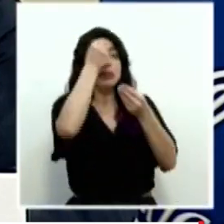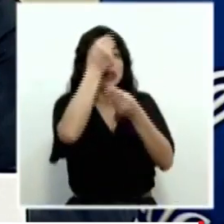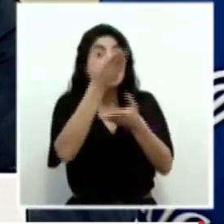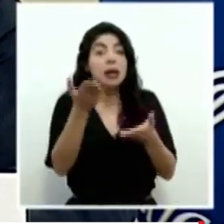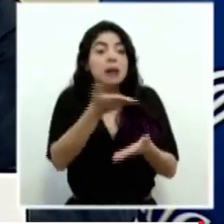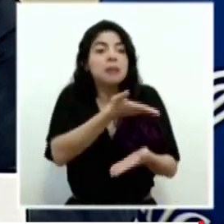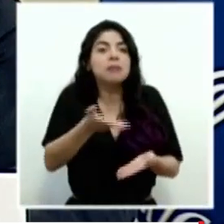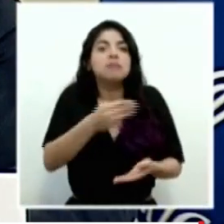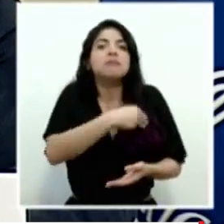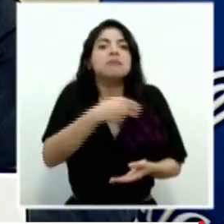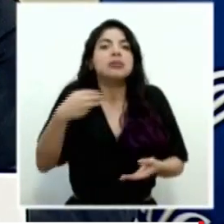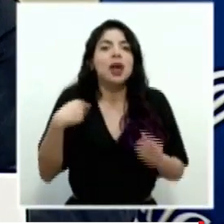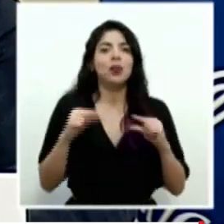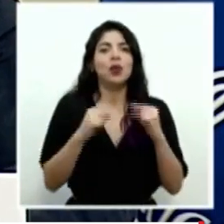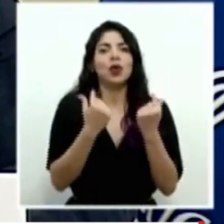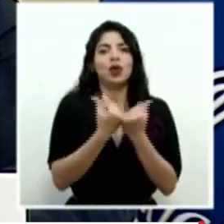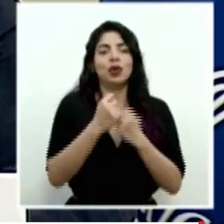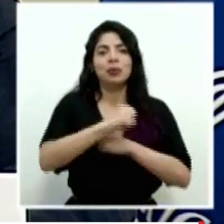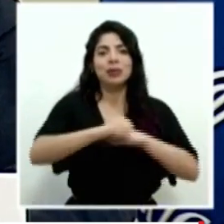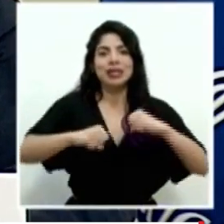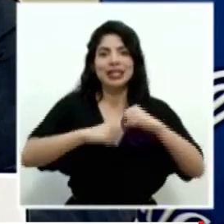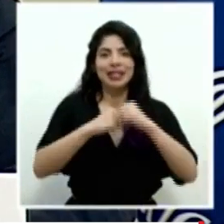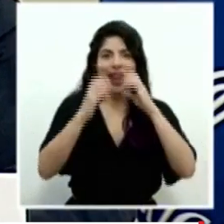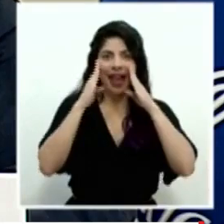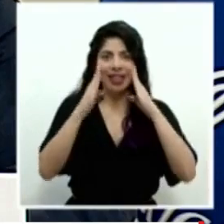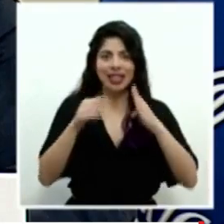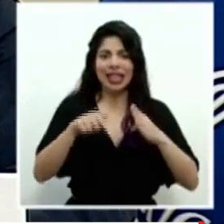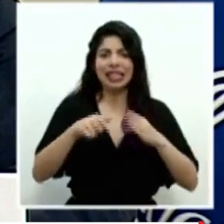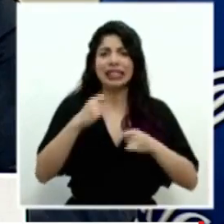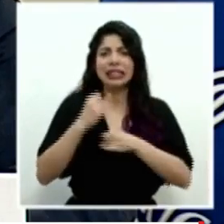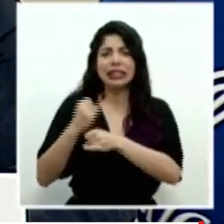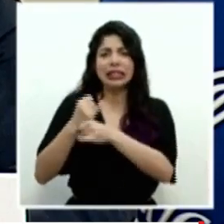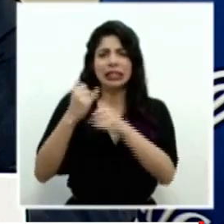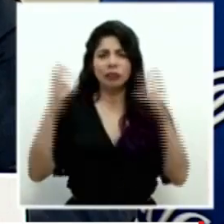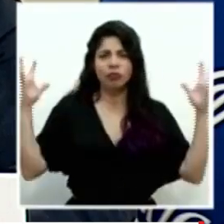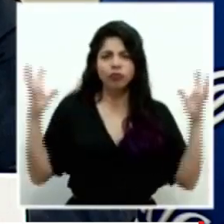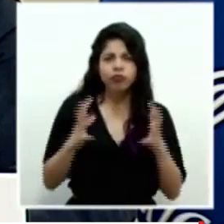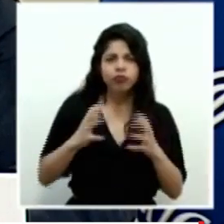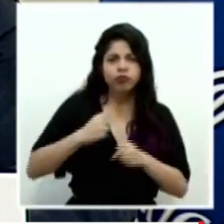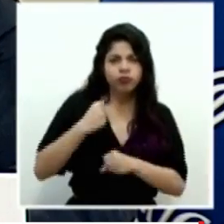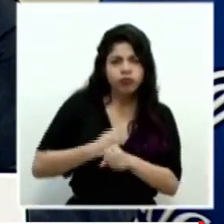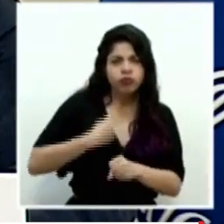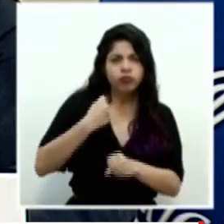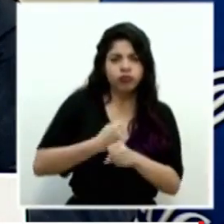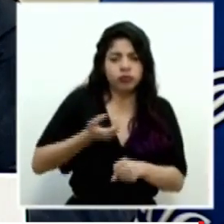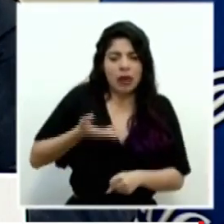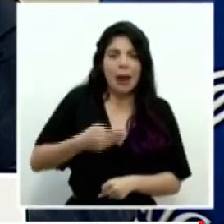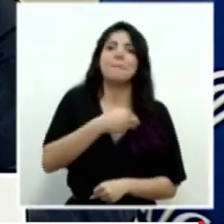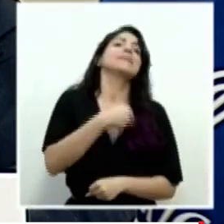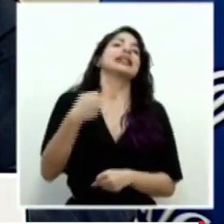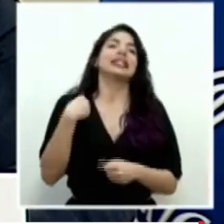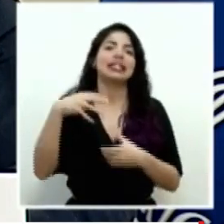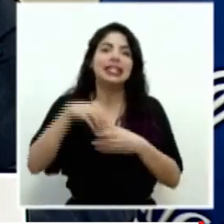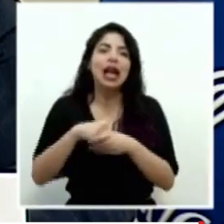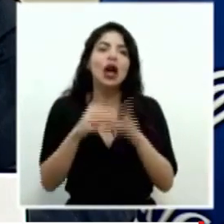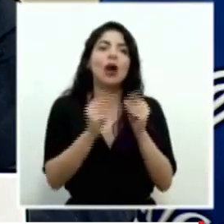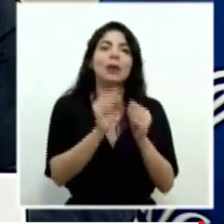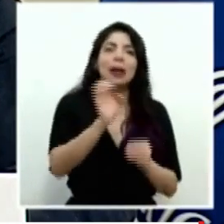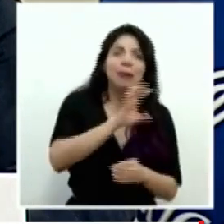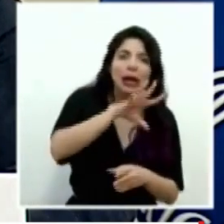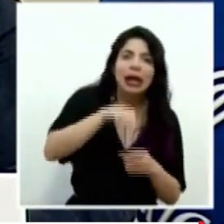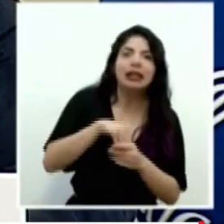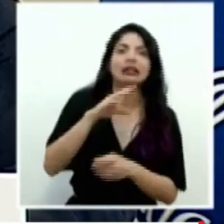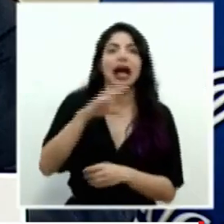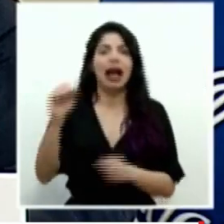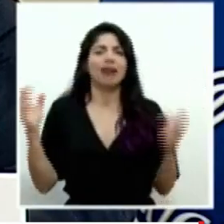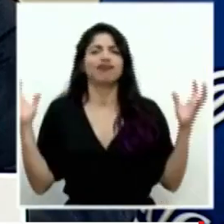presentadas por miembros del grupo de la sala de situación, donde hay un esfuerzo interinstitucional, donde está justamente el ministerio, la comisión de emergencias, la